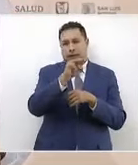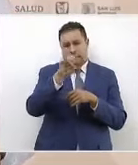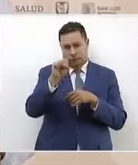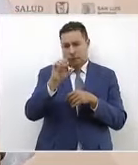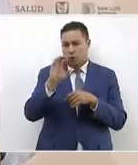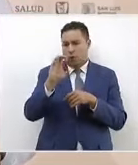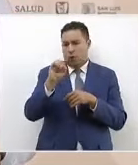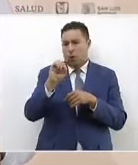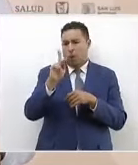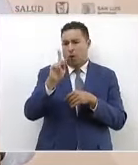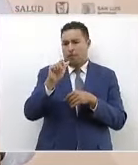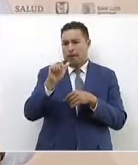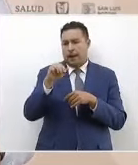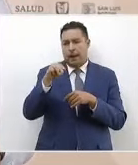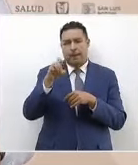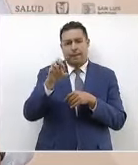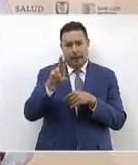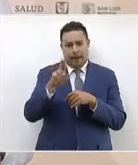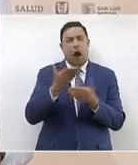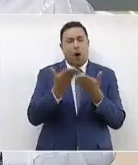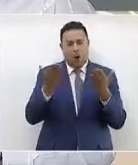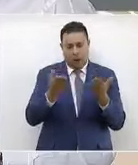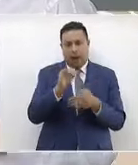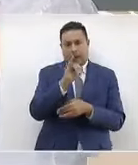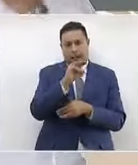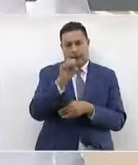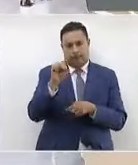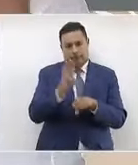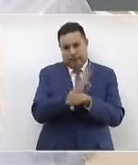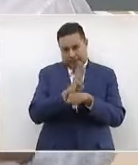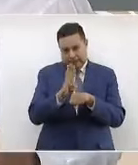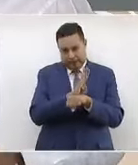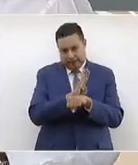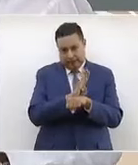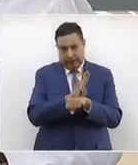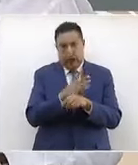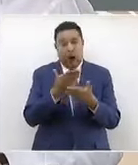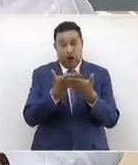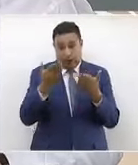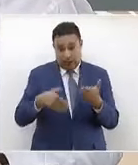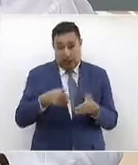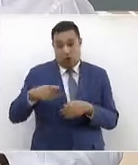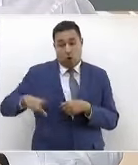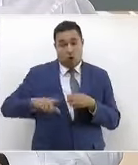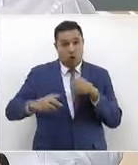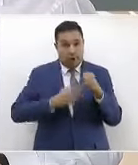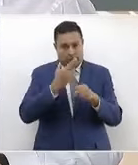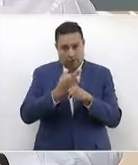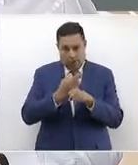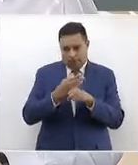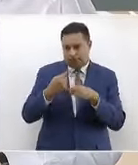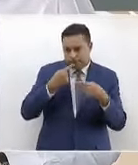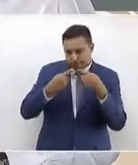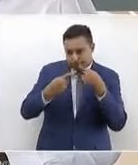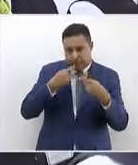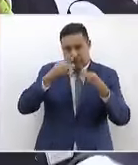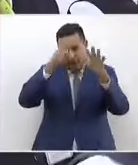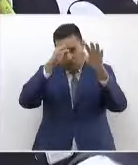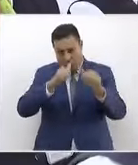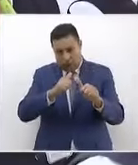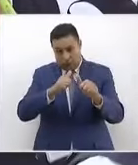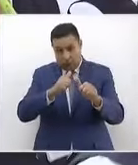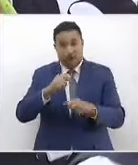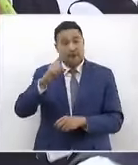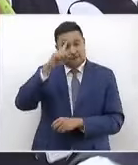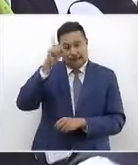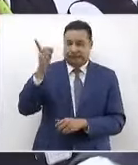ahora es IMSS Bienestar. Y estamos llegando a acuerdos con los gobernadores. No ha sido